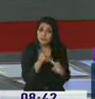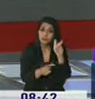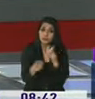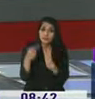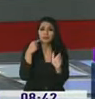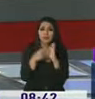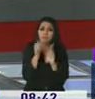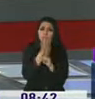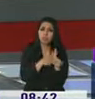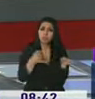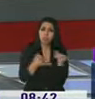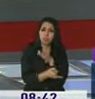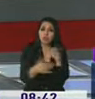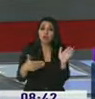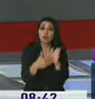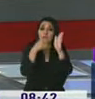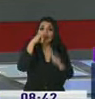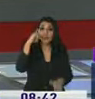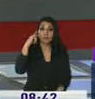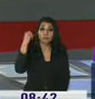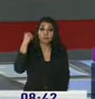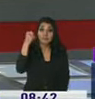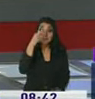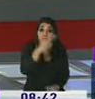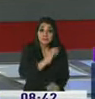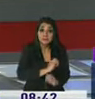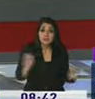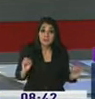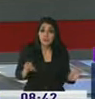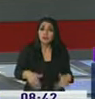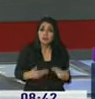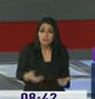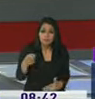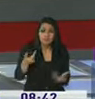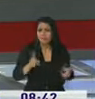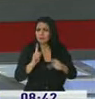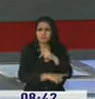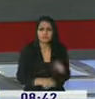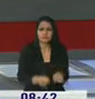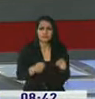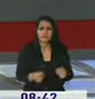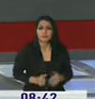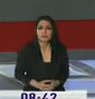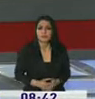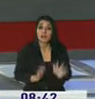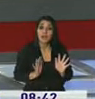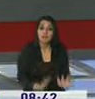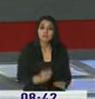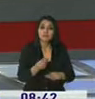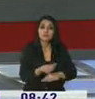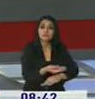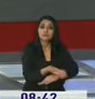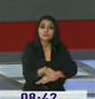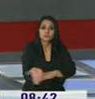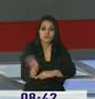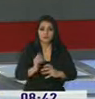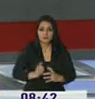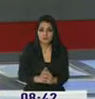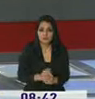cometan delitos, que violen la integridad y los derechos de los niños. Estas son algunas de las recomendaciones que